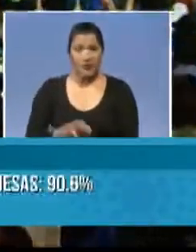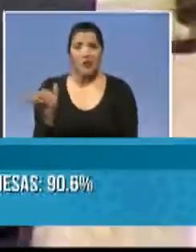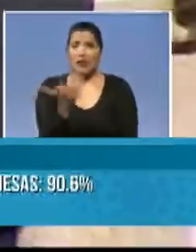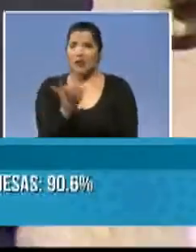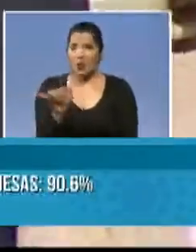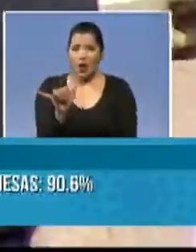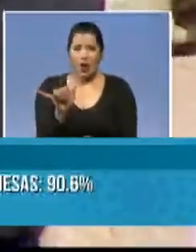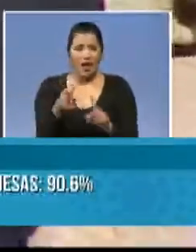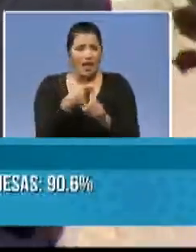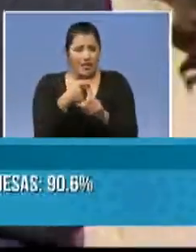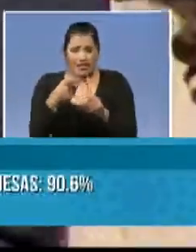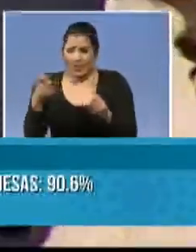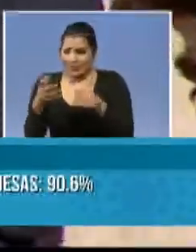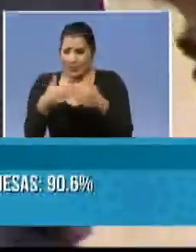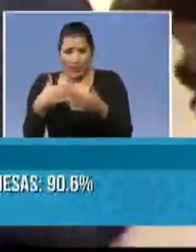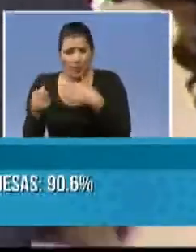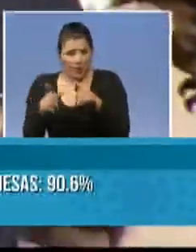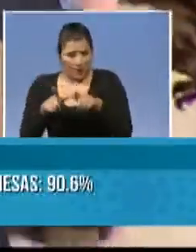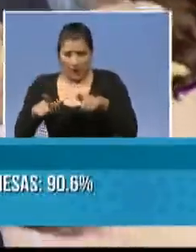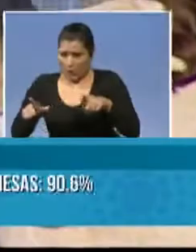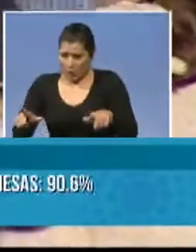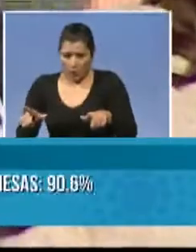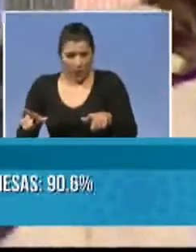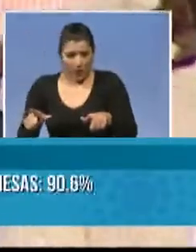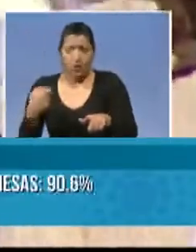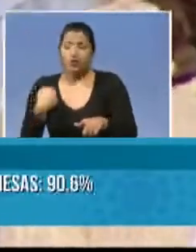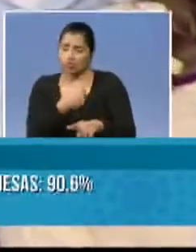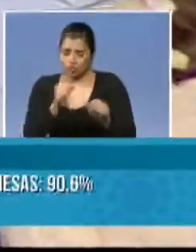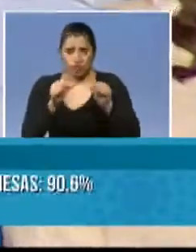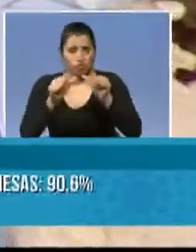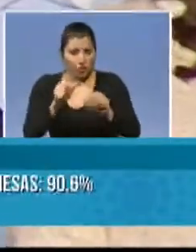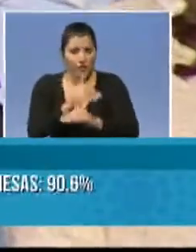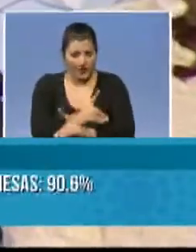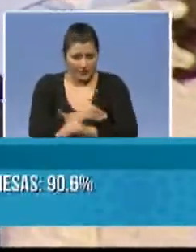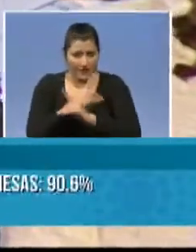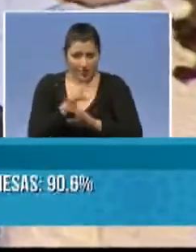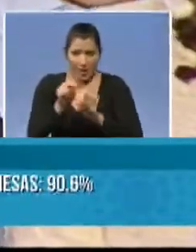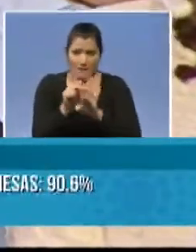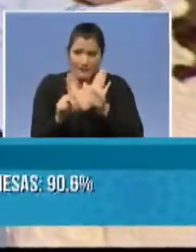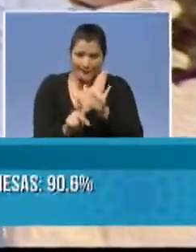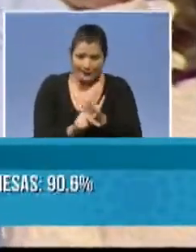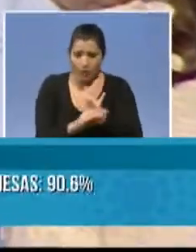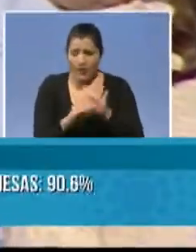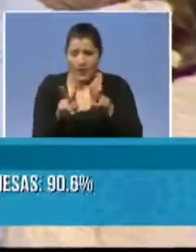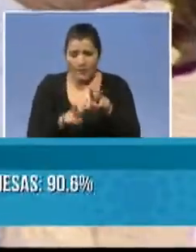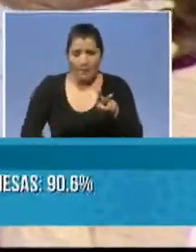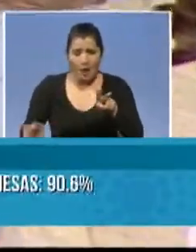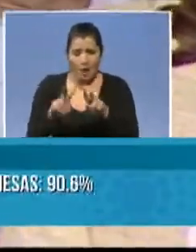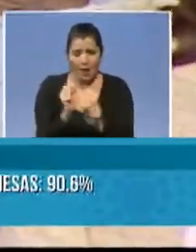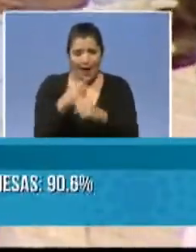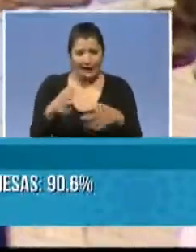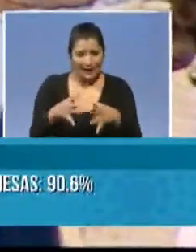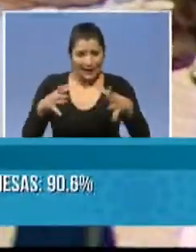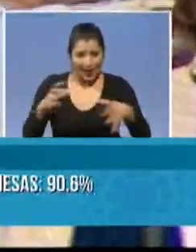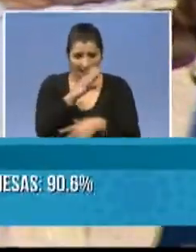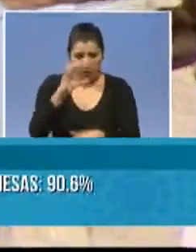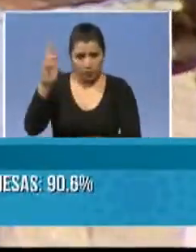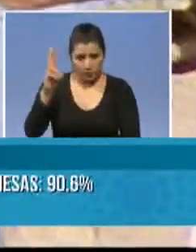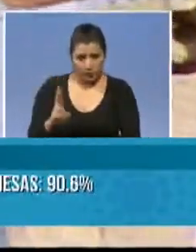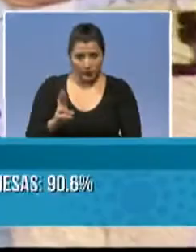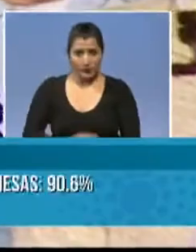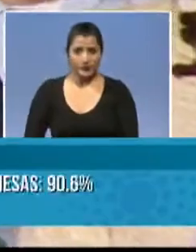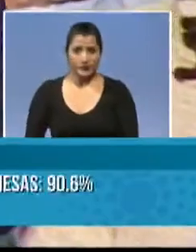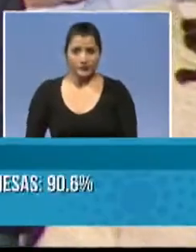Que igual desde donde nos toque, sea donde sea, seguiremos defendiendo esos principios y valores que han hecho grande a este país.